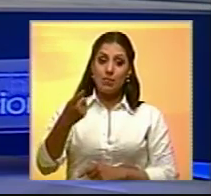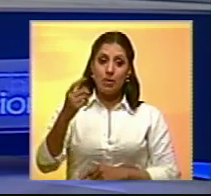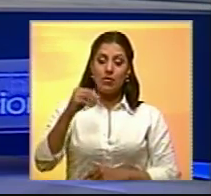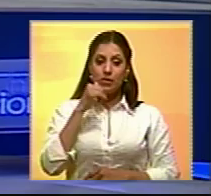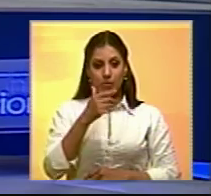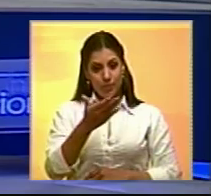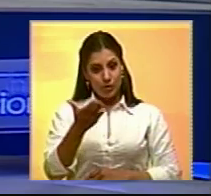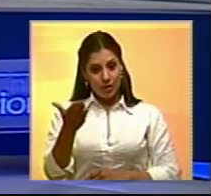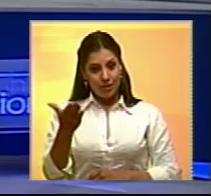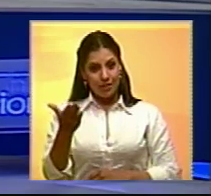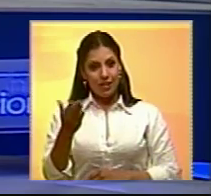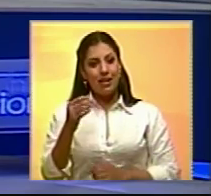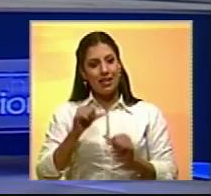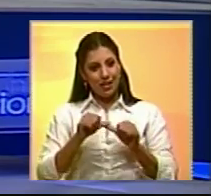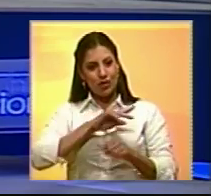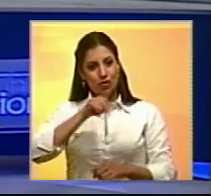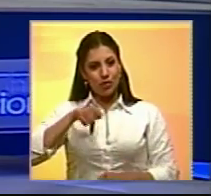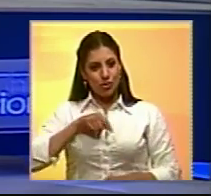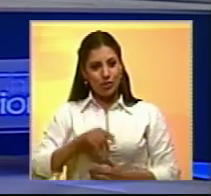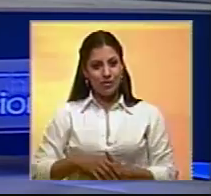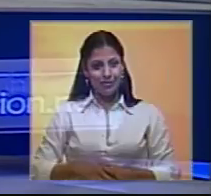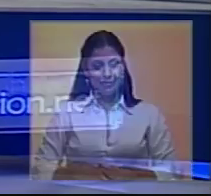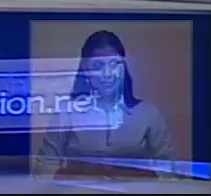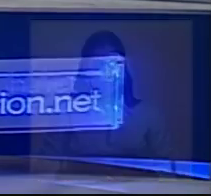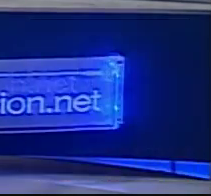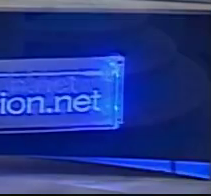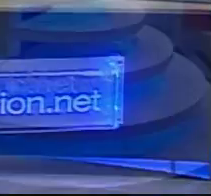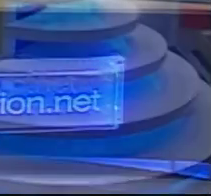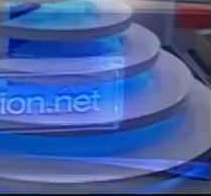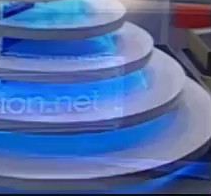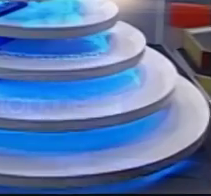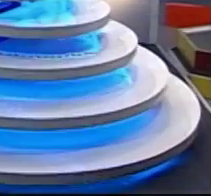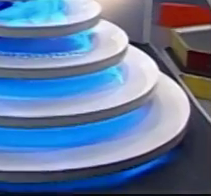más información para ustedes. Quédense con nosotros.